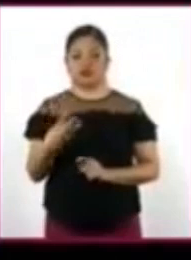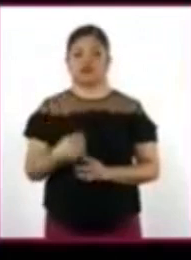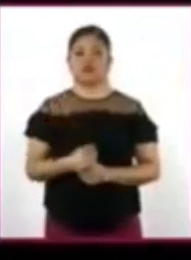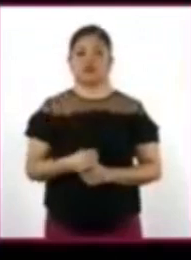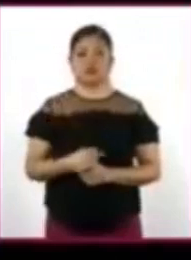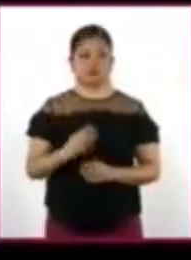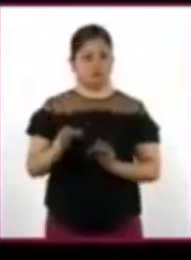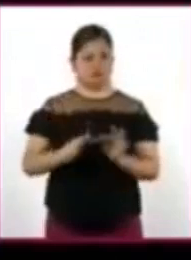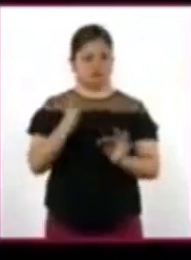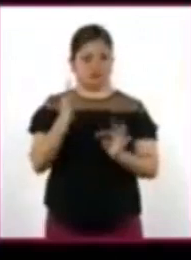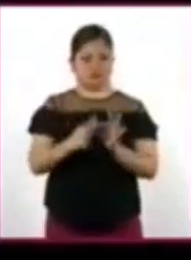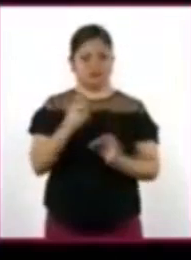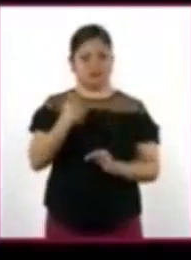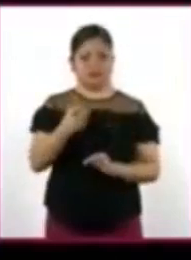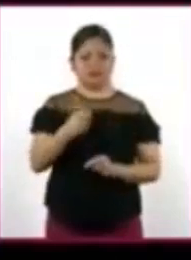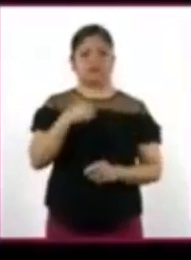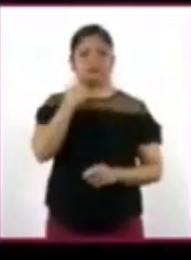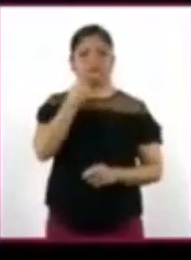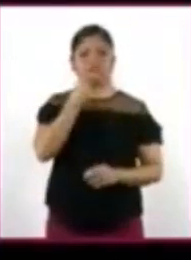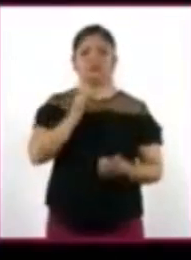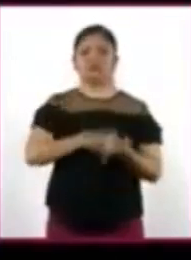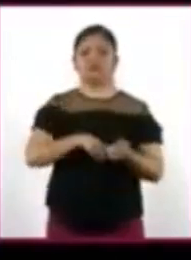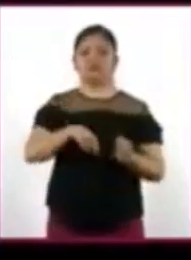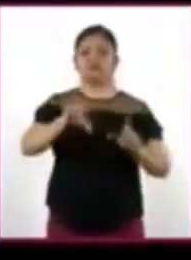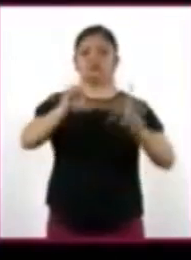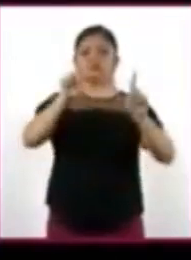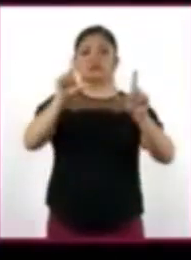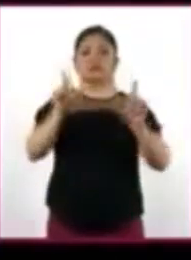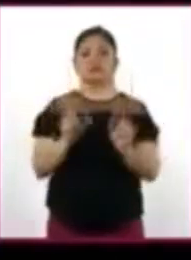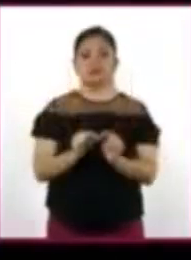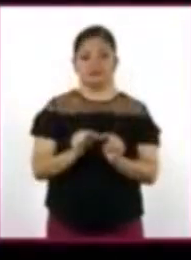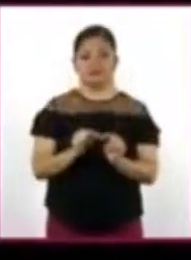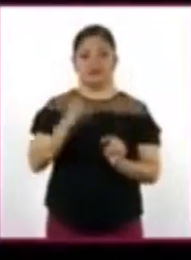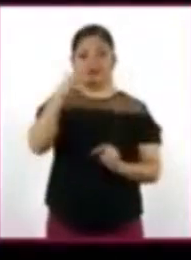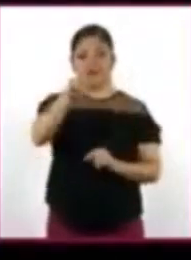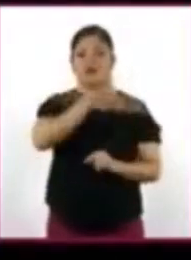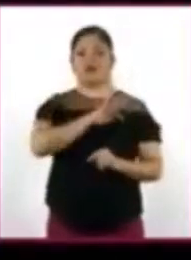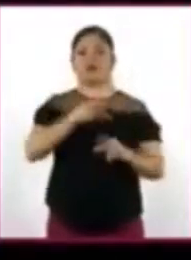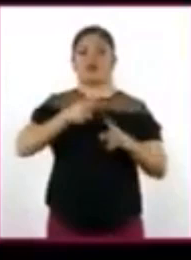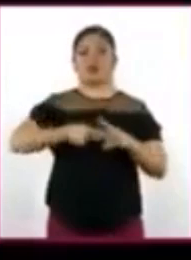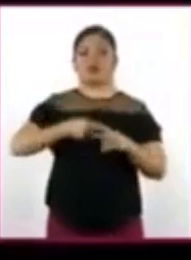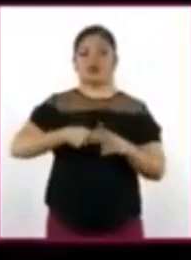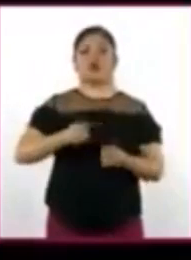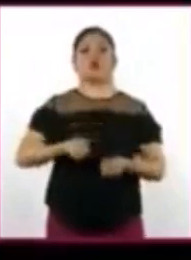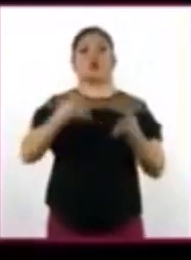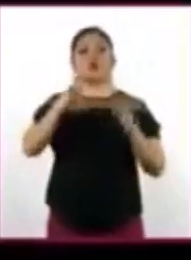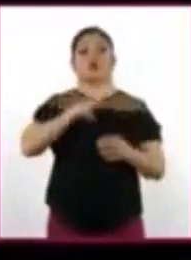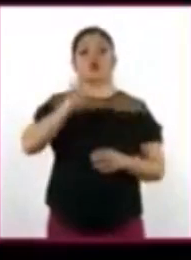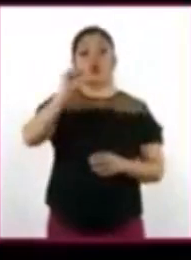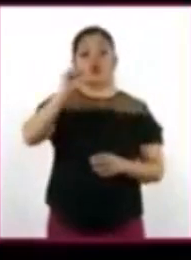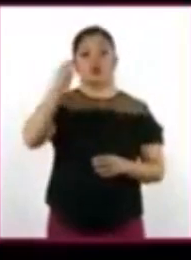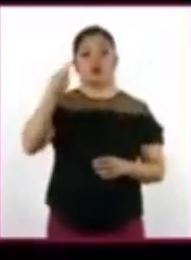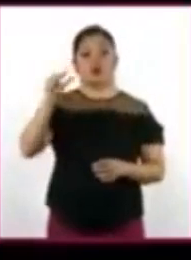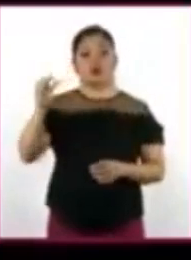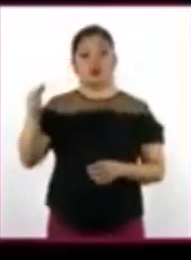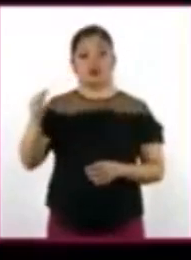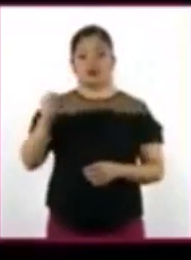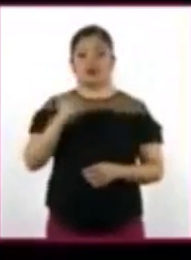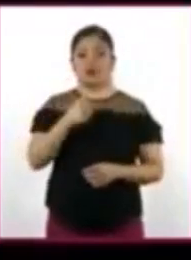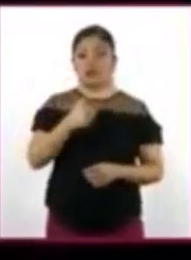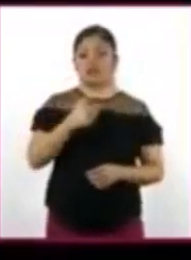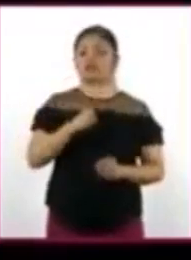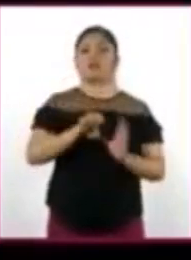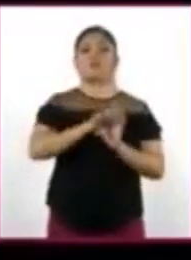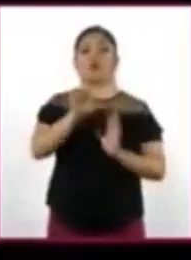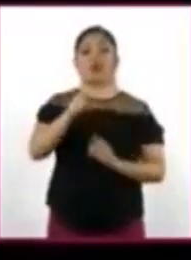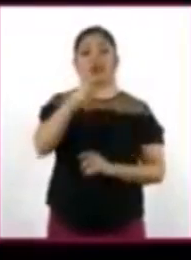ya está. Con eso tenemos una ecuación mucho más sencilla para calcular la cantidad de bloques que podemos tener en una x dada. Por